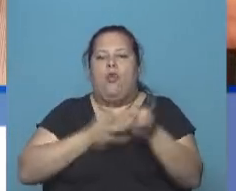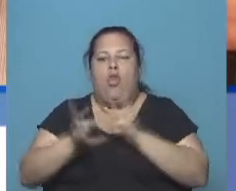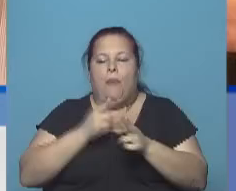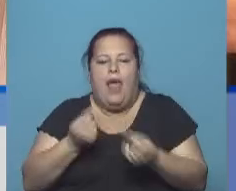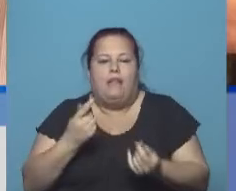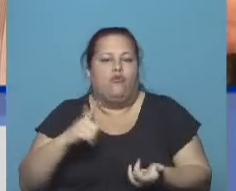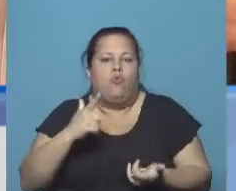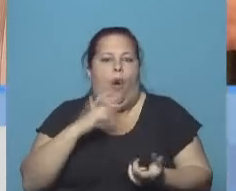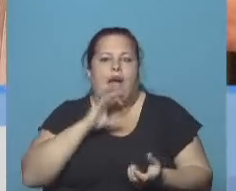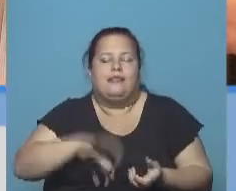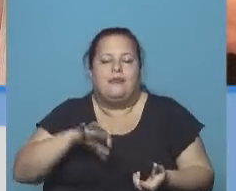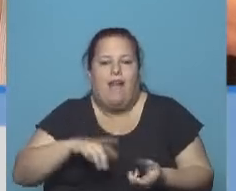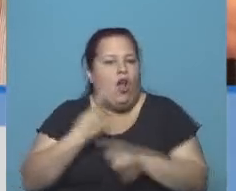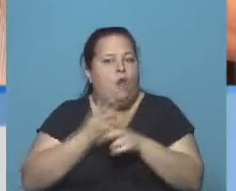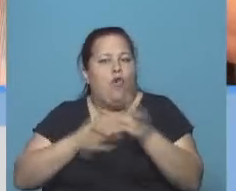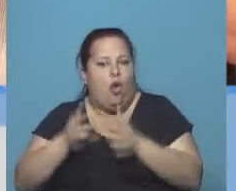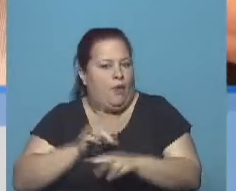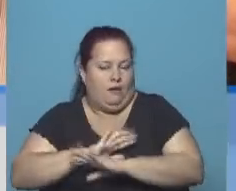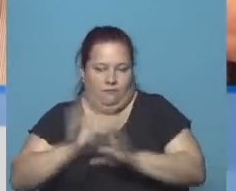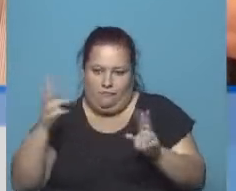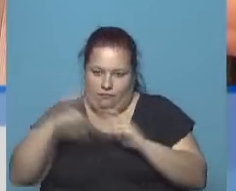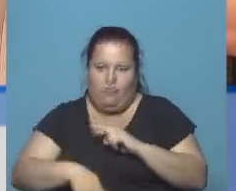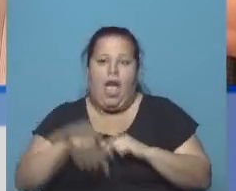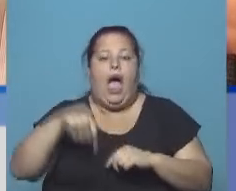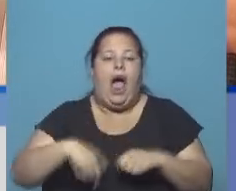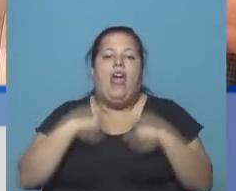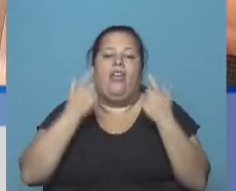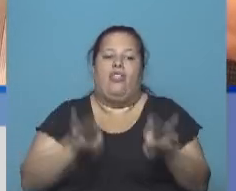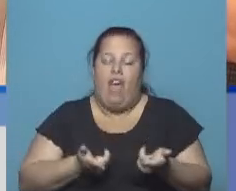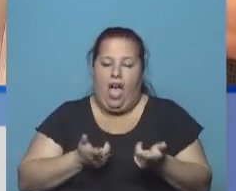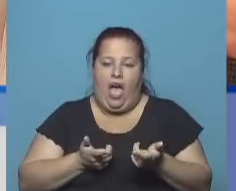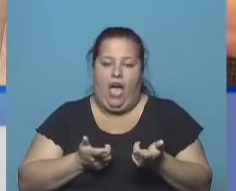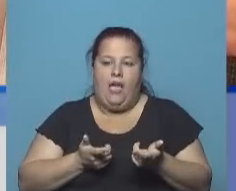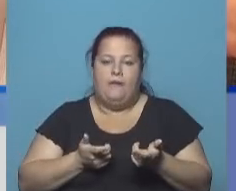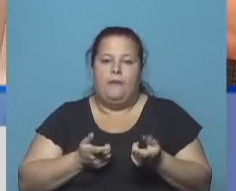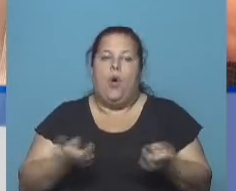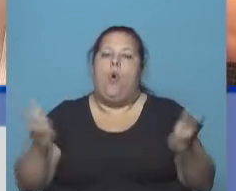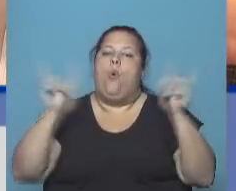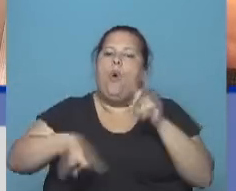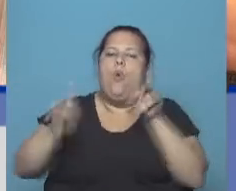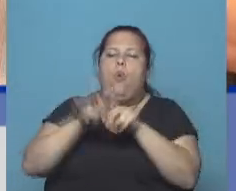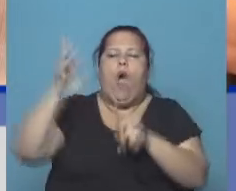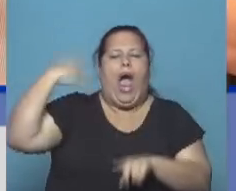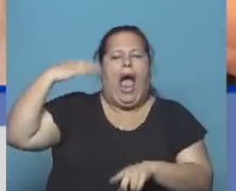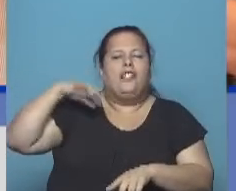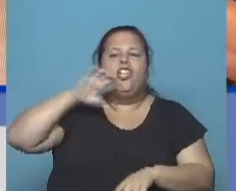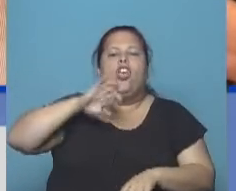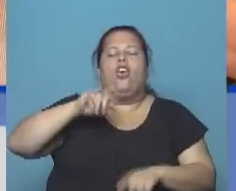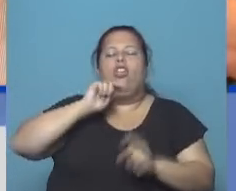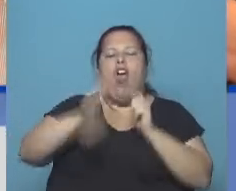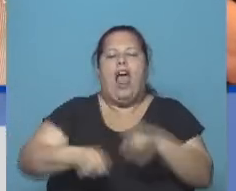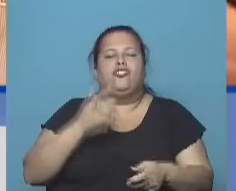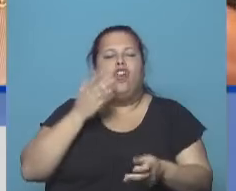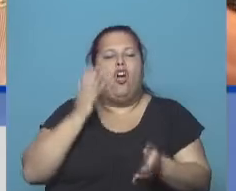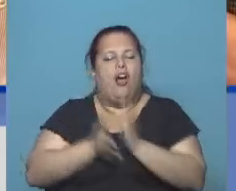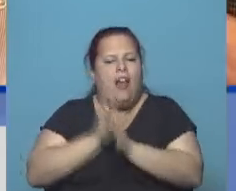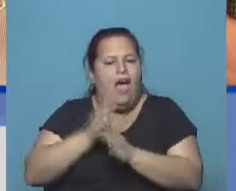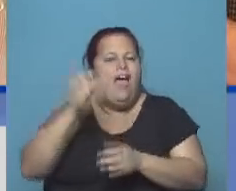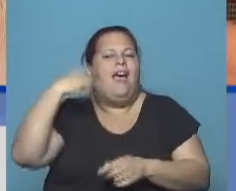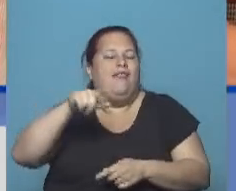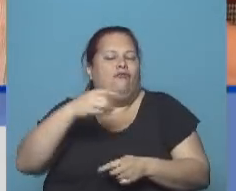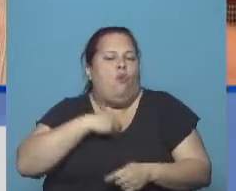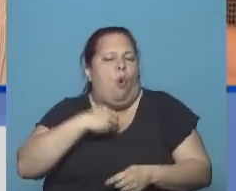nuestros bancos, en mejorar todos nuestros dispositivos. Es un proceso que hemos avanzado muchísimo, falta por hacer, y uno de los temas pendientes precisamente ver